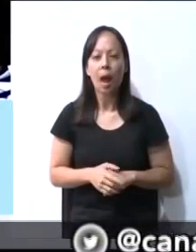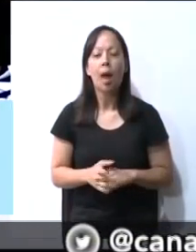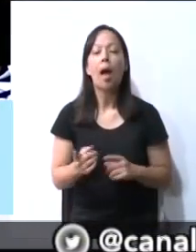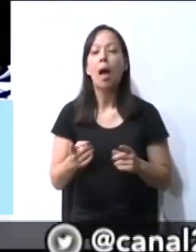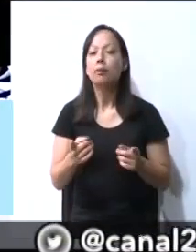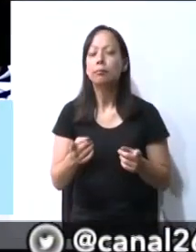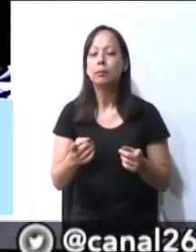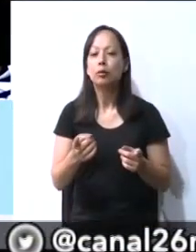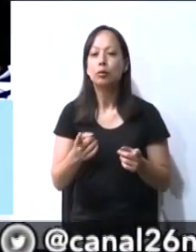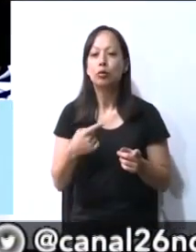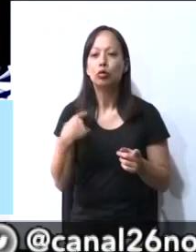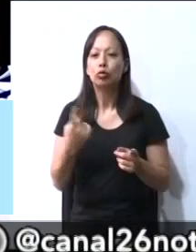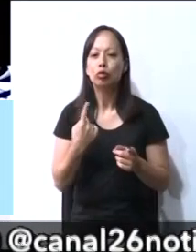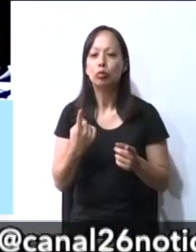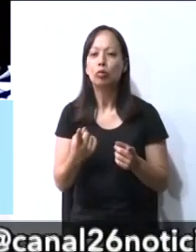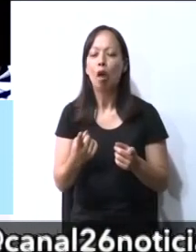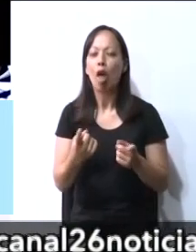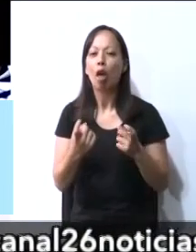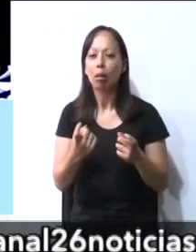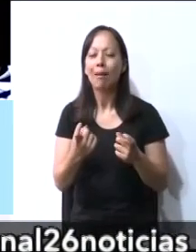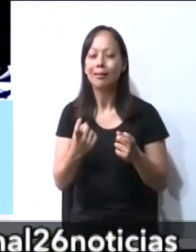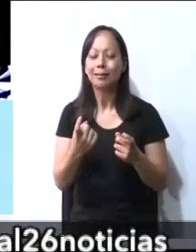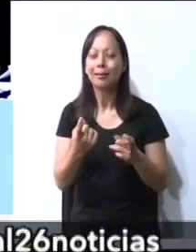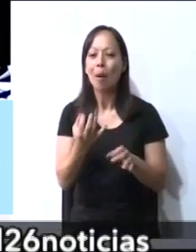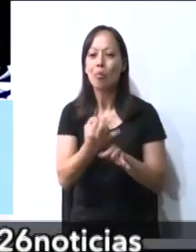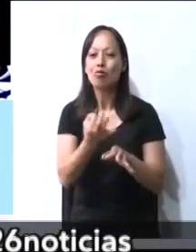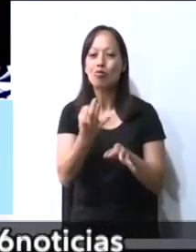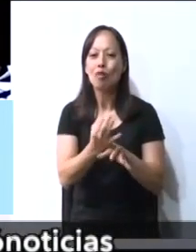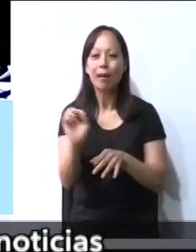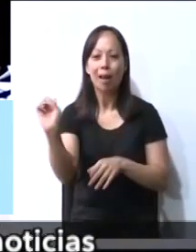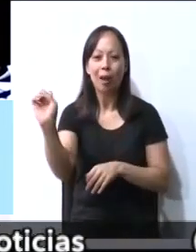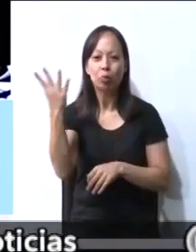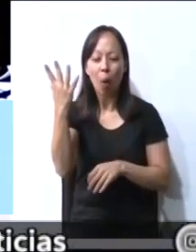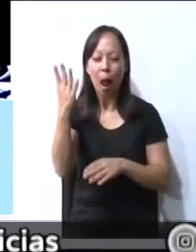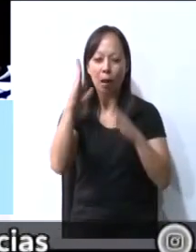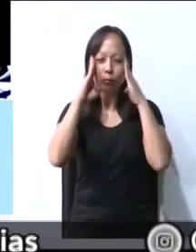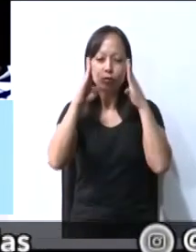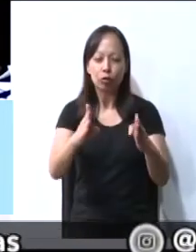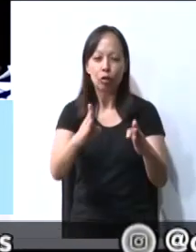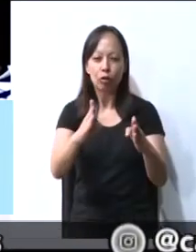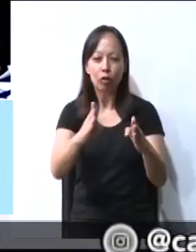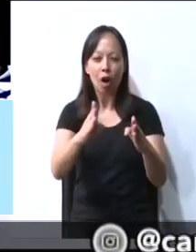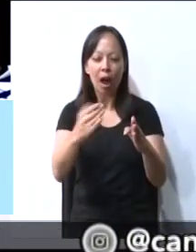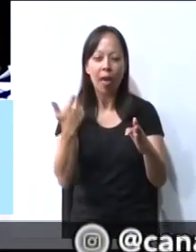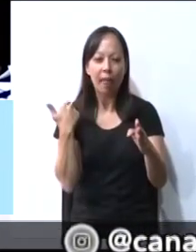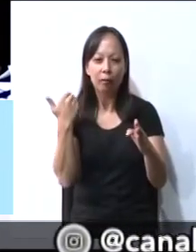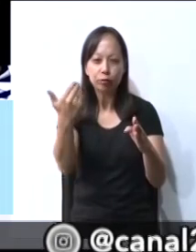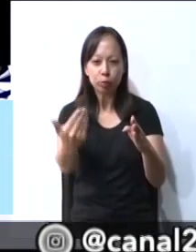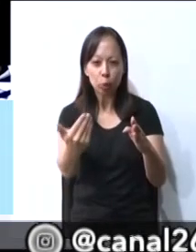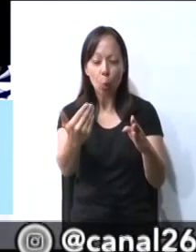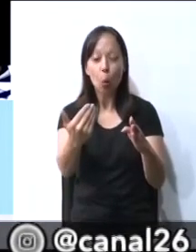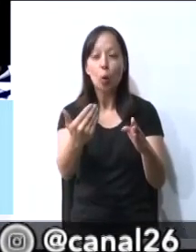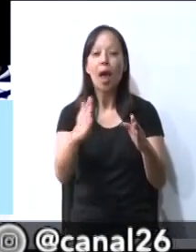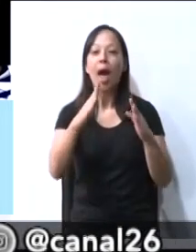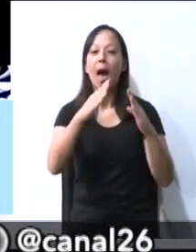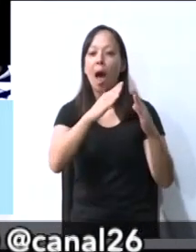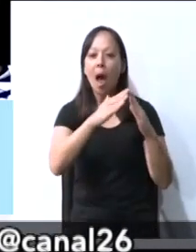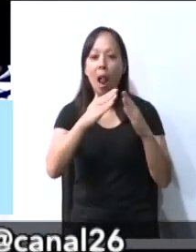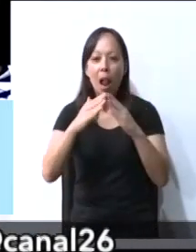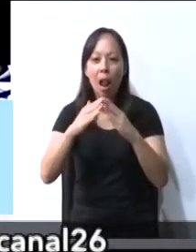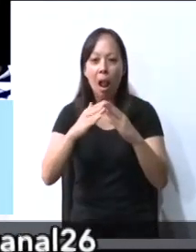Necesitamos una educación moderna, enfocada en las habilidades del futuro, con la mejor infraestructura, con docentes